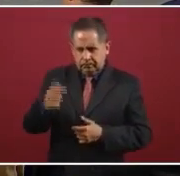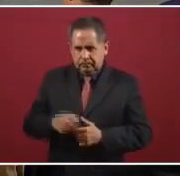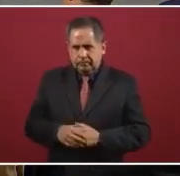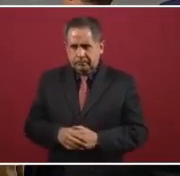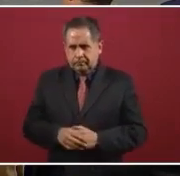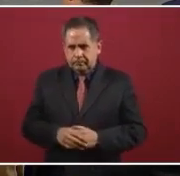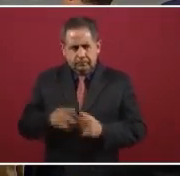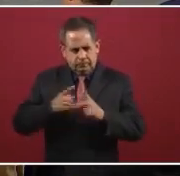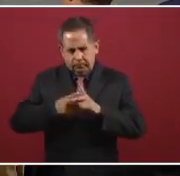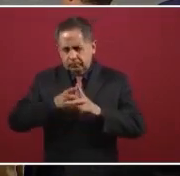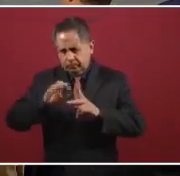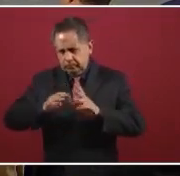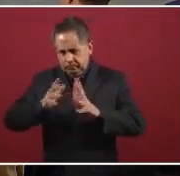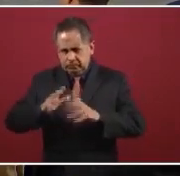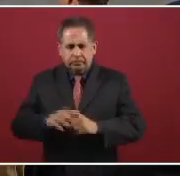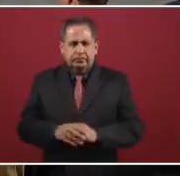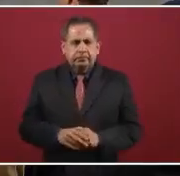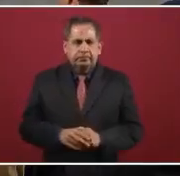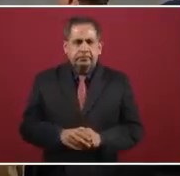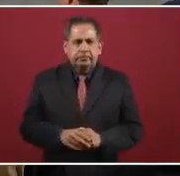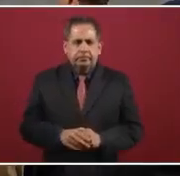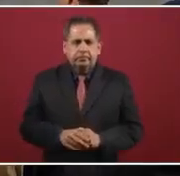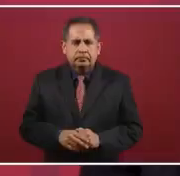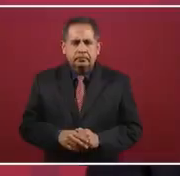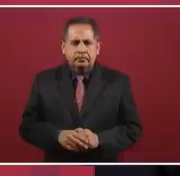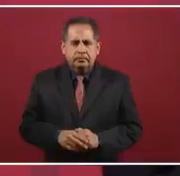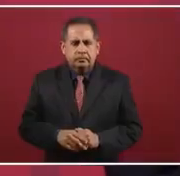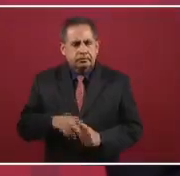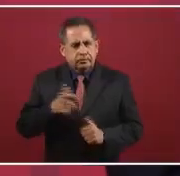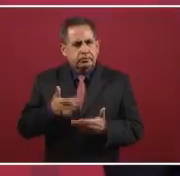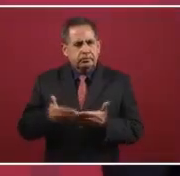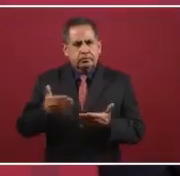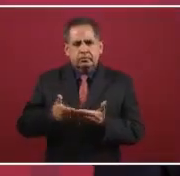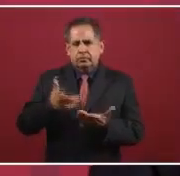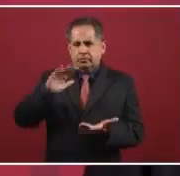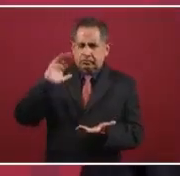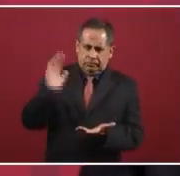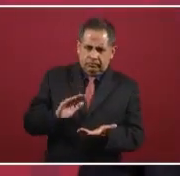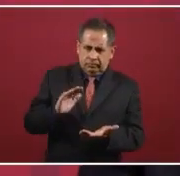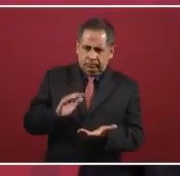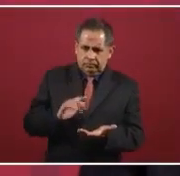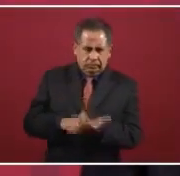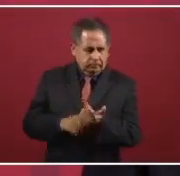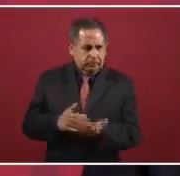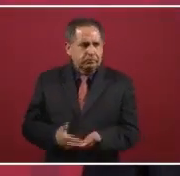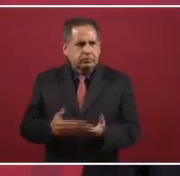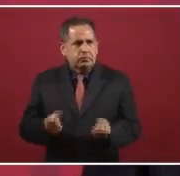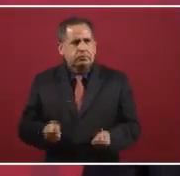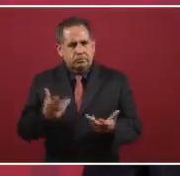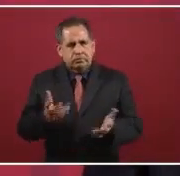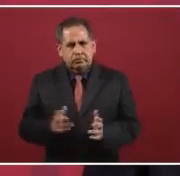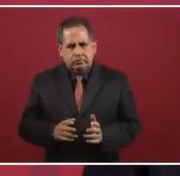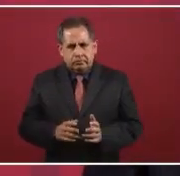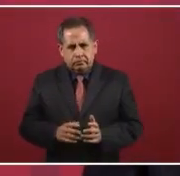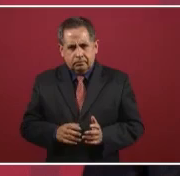77. En promedio, sí. En promedio. ¿Cuánto baja